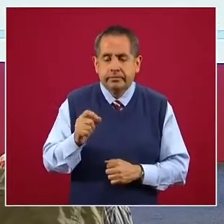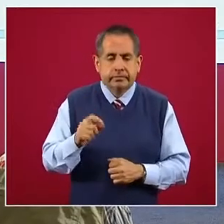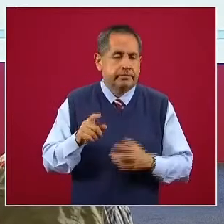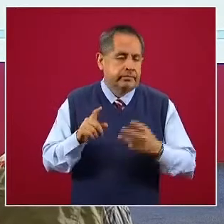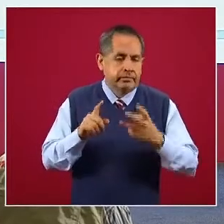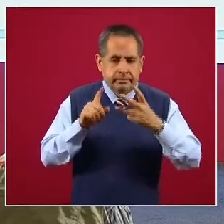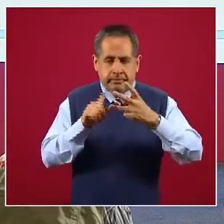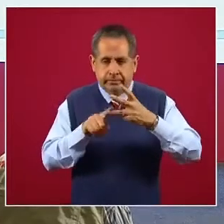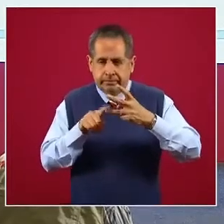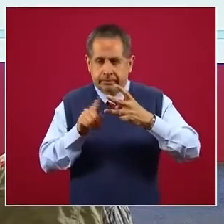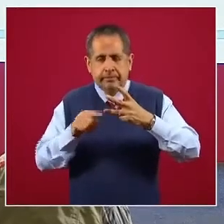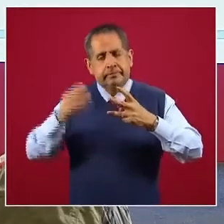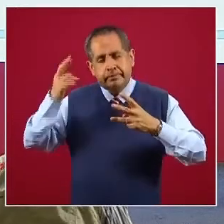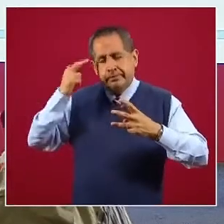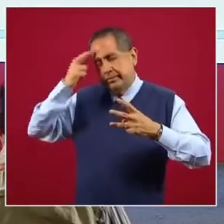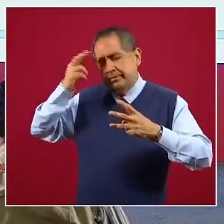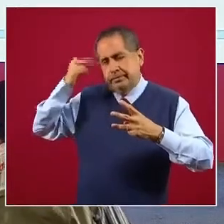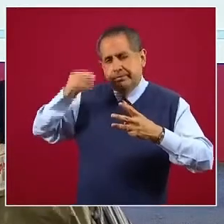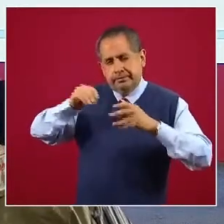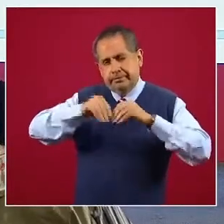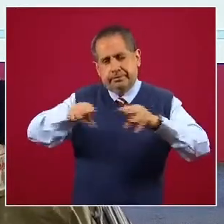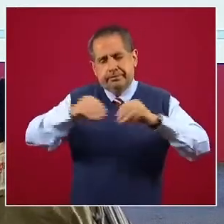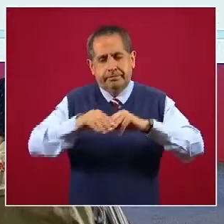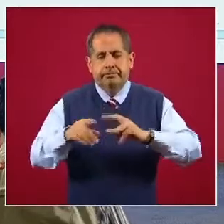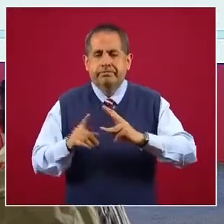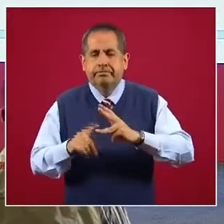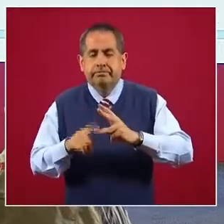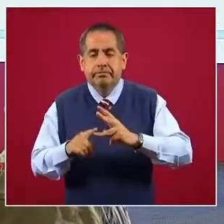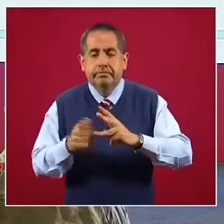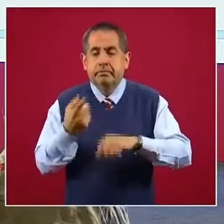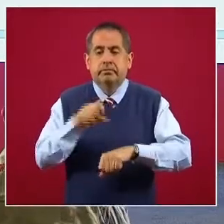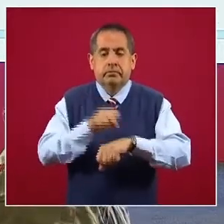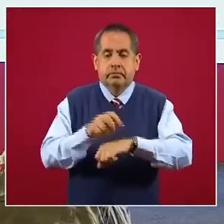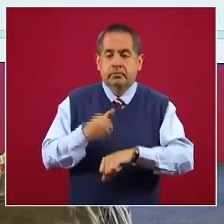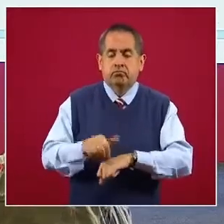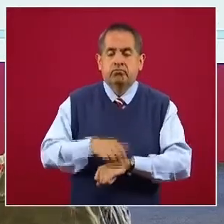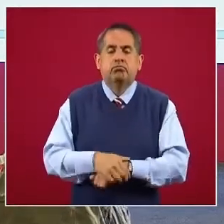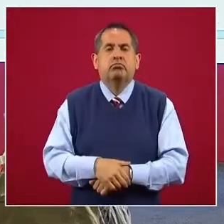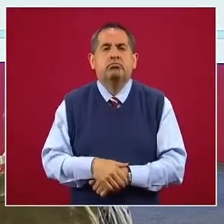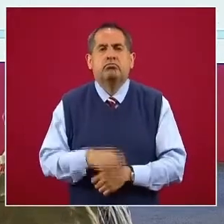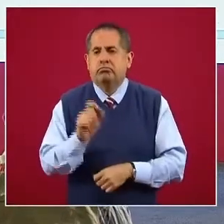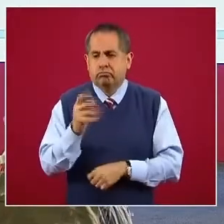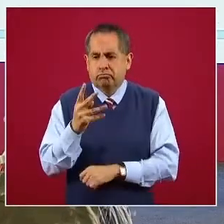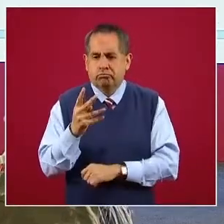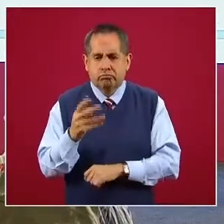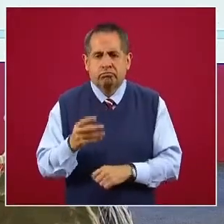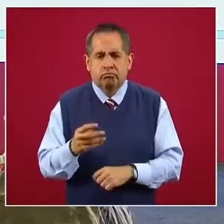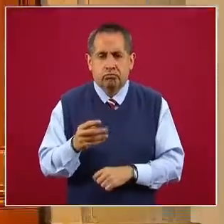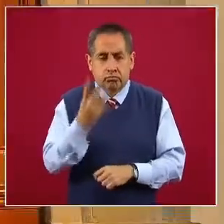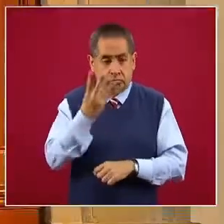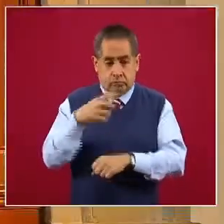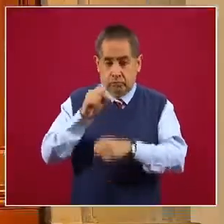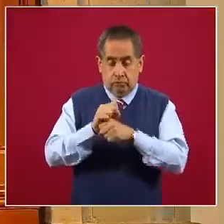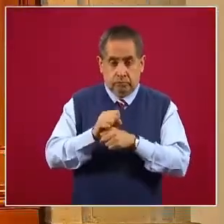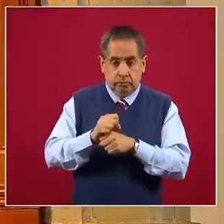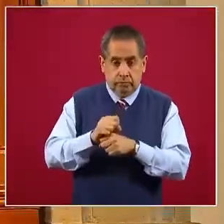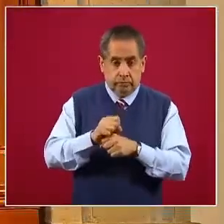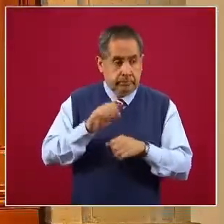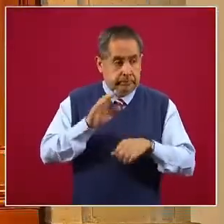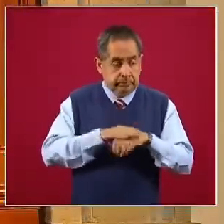destacando en presentaciones previas es que ya desde la semana 24, y estos son ya 4